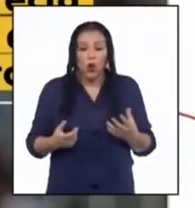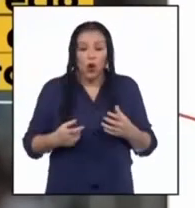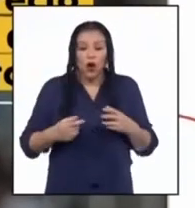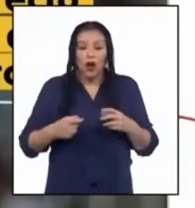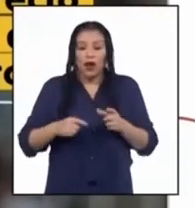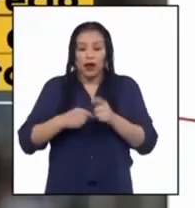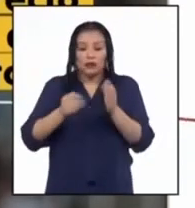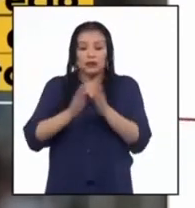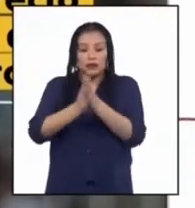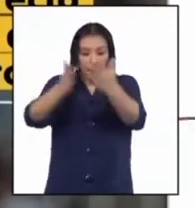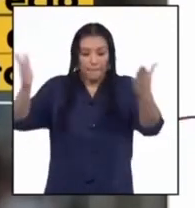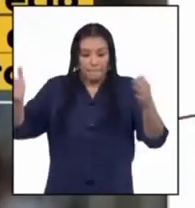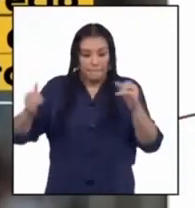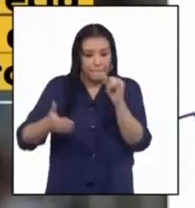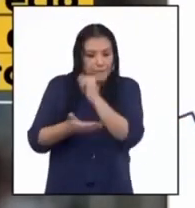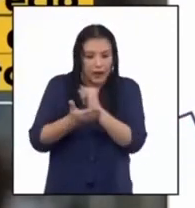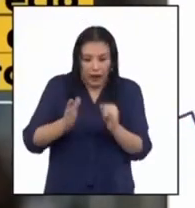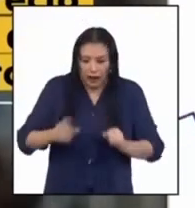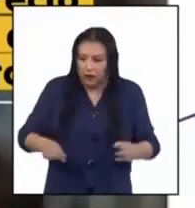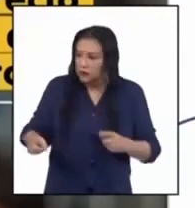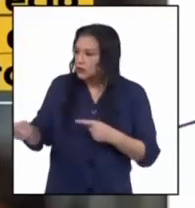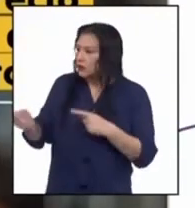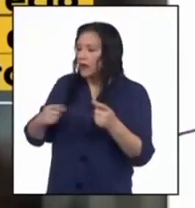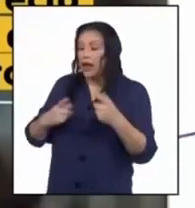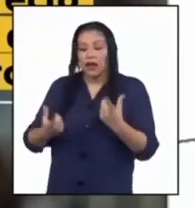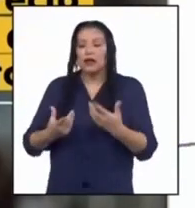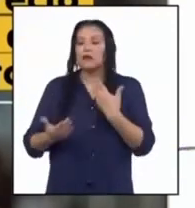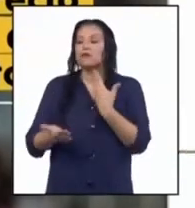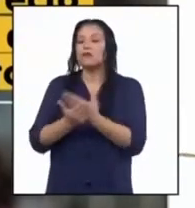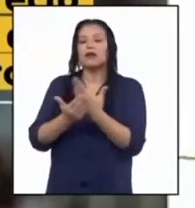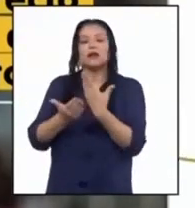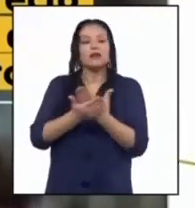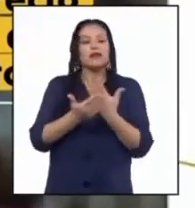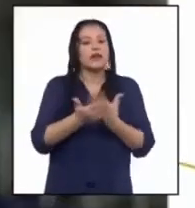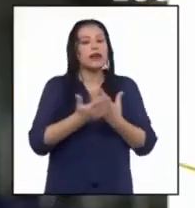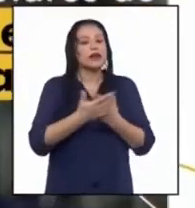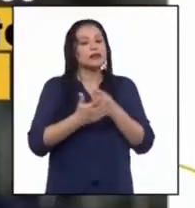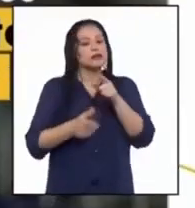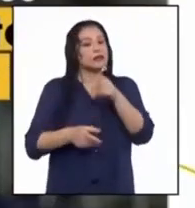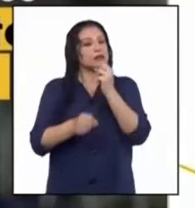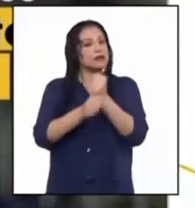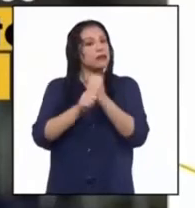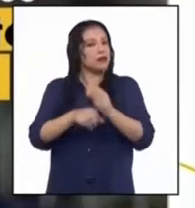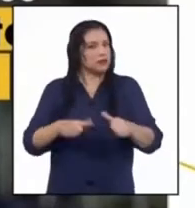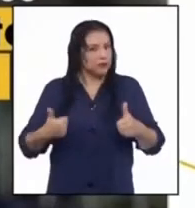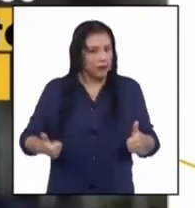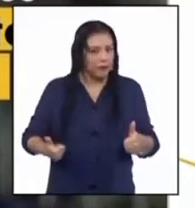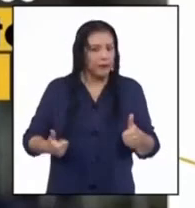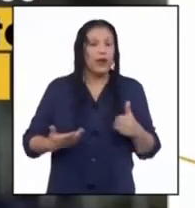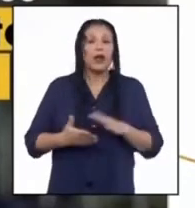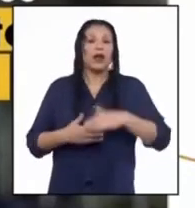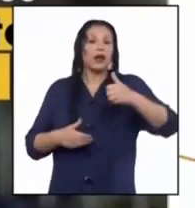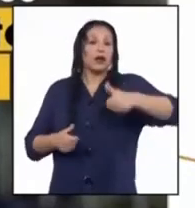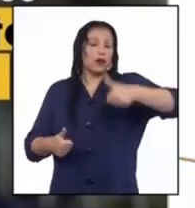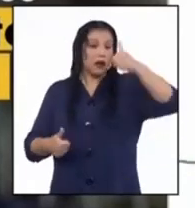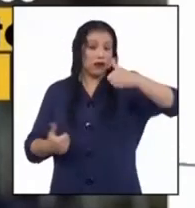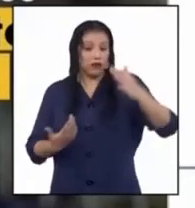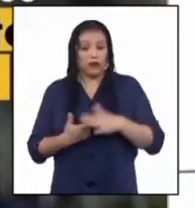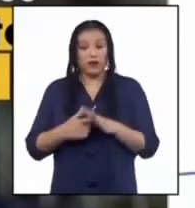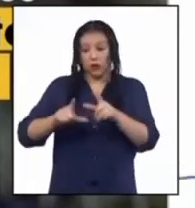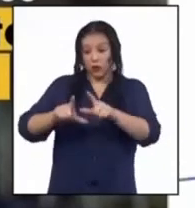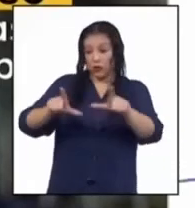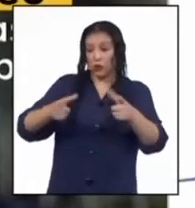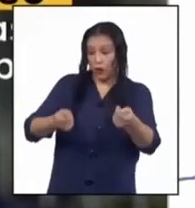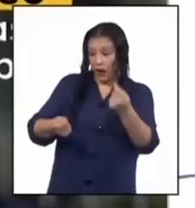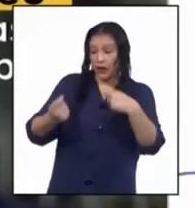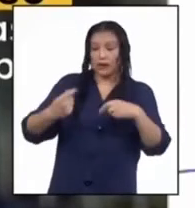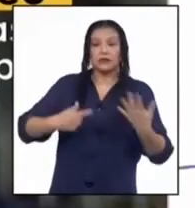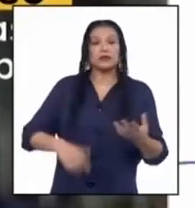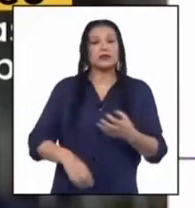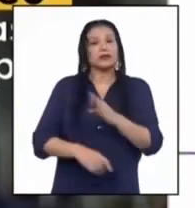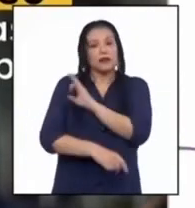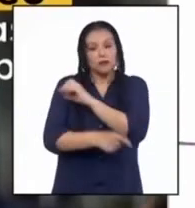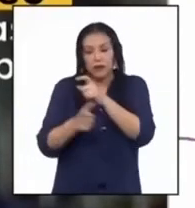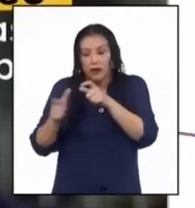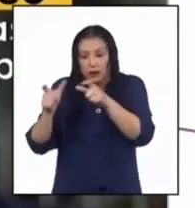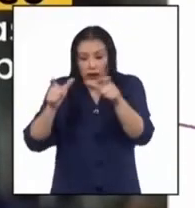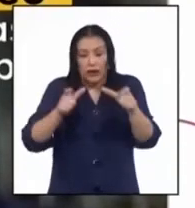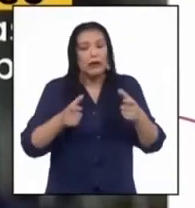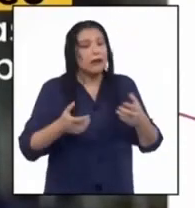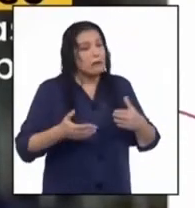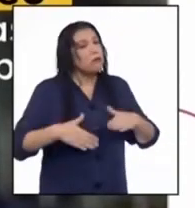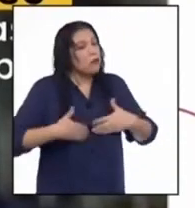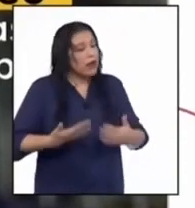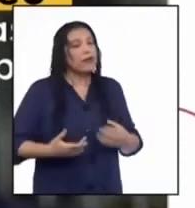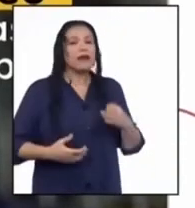planos y verificar el correcto funcionamiento del establecimiento. Los titulares de los establecimientos fiscalizados tienen derecho a